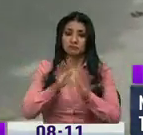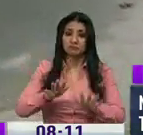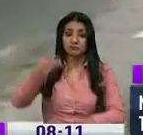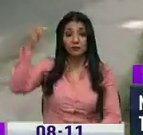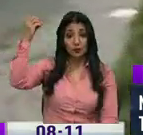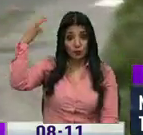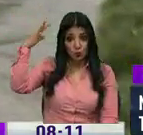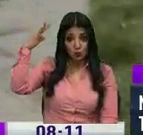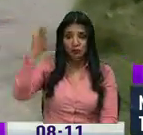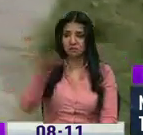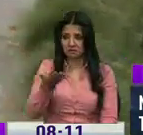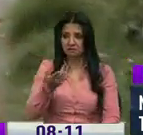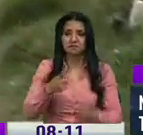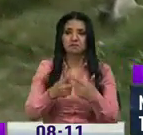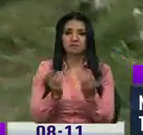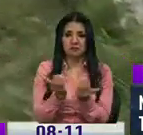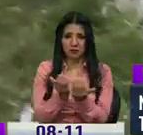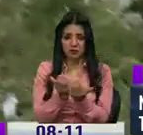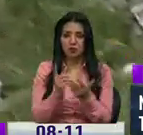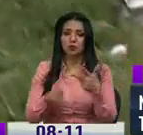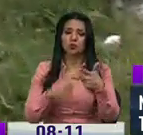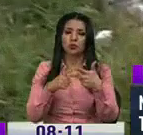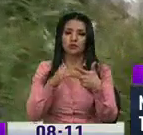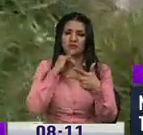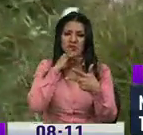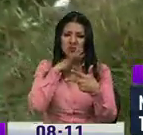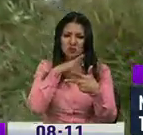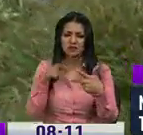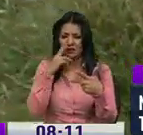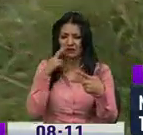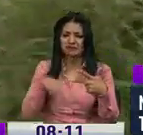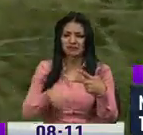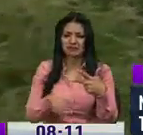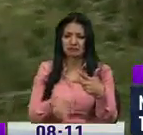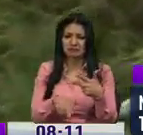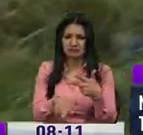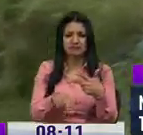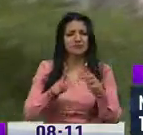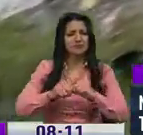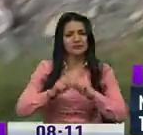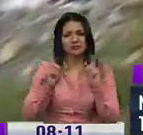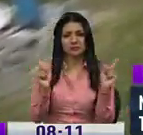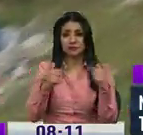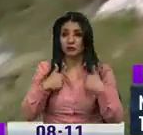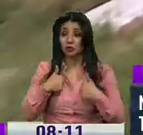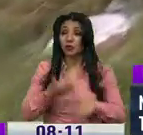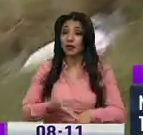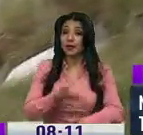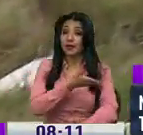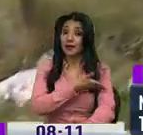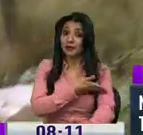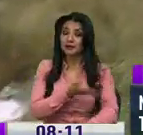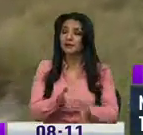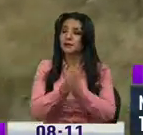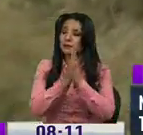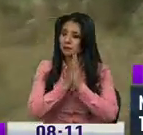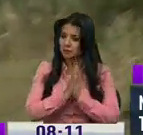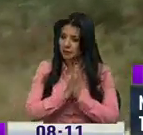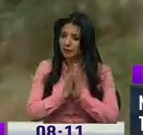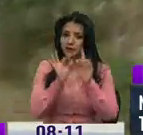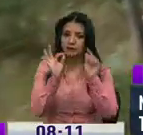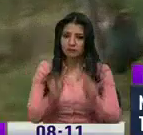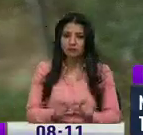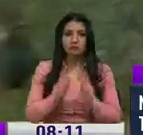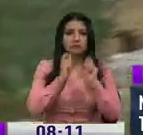alumbrado público, es la basura, es la contaminación de ratas. Bueno, nosotros hemos hecho estos ya oficios